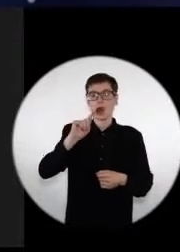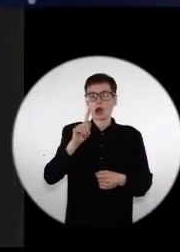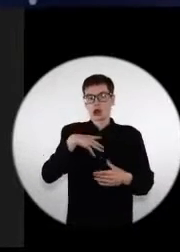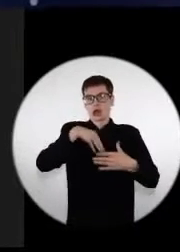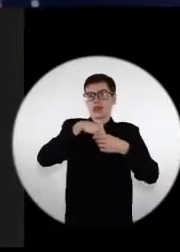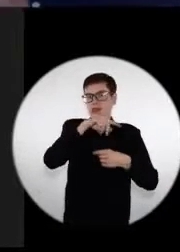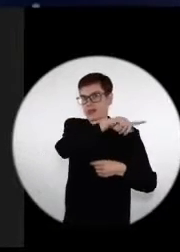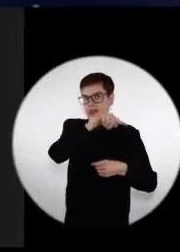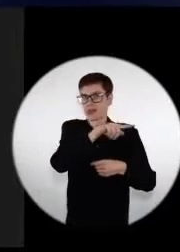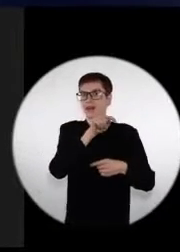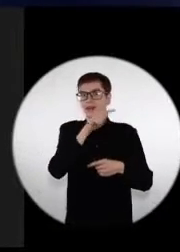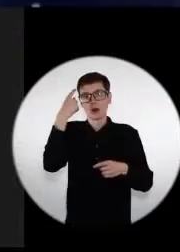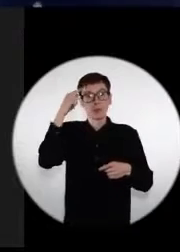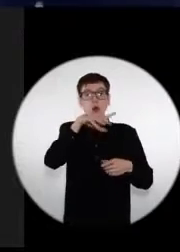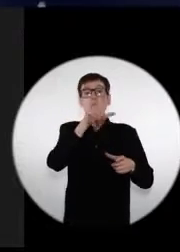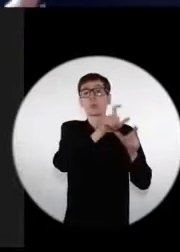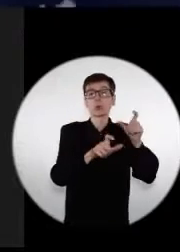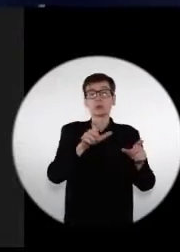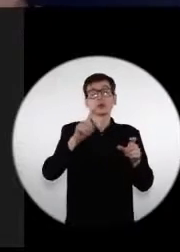bueno